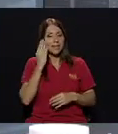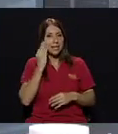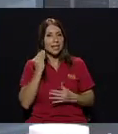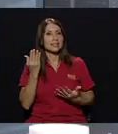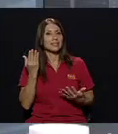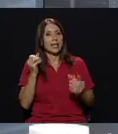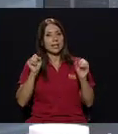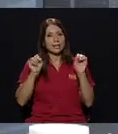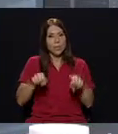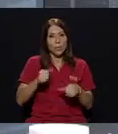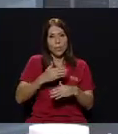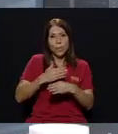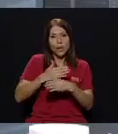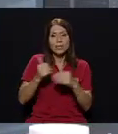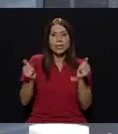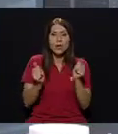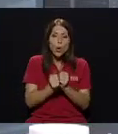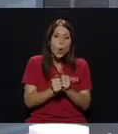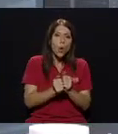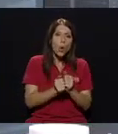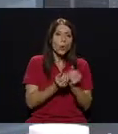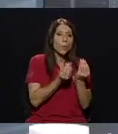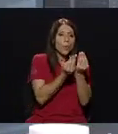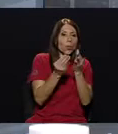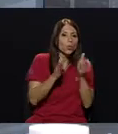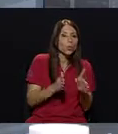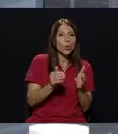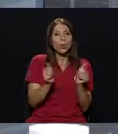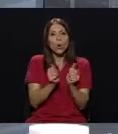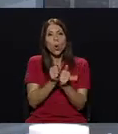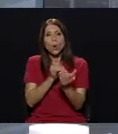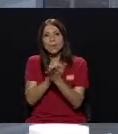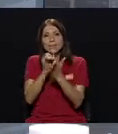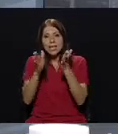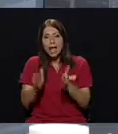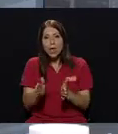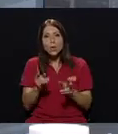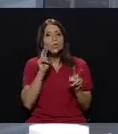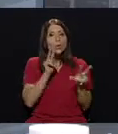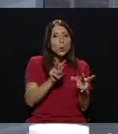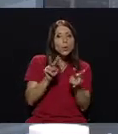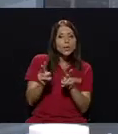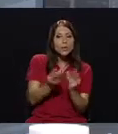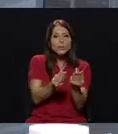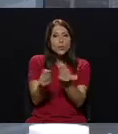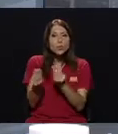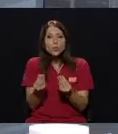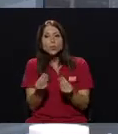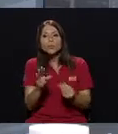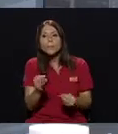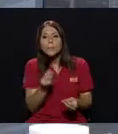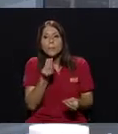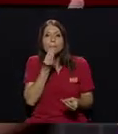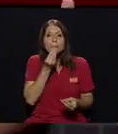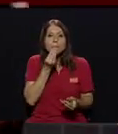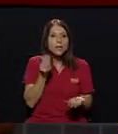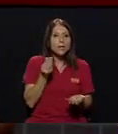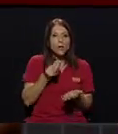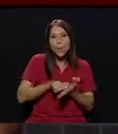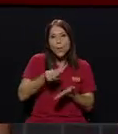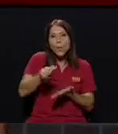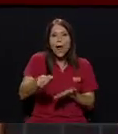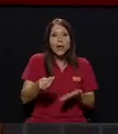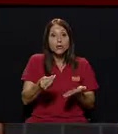productos, probarlos, comprarlos, llevarlos a su casa y hasta para regalar. O sea, es realmente un espacio bien bonito de convivencia. Puertas abiertas al